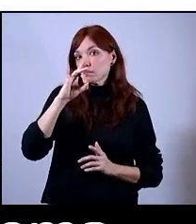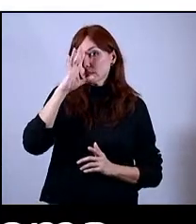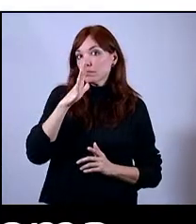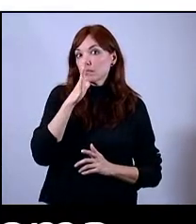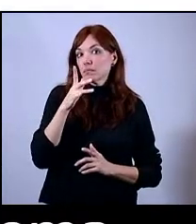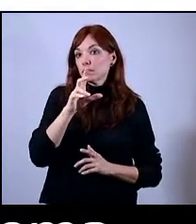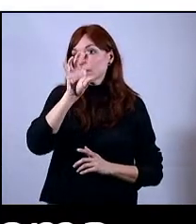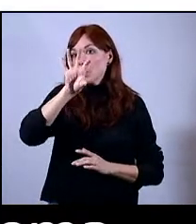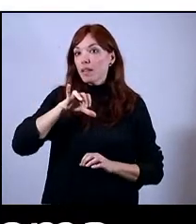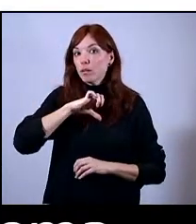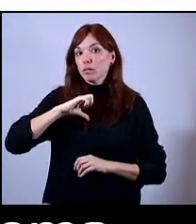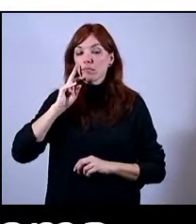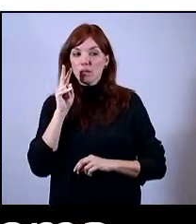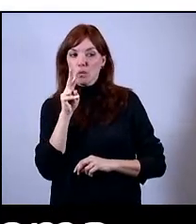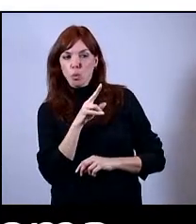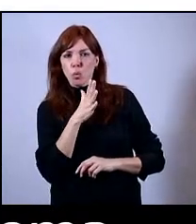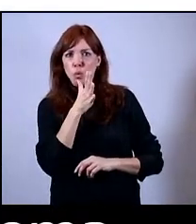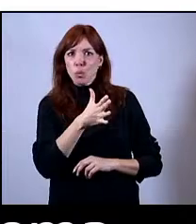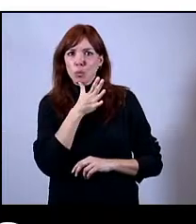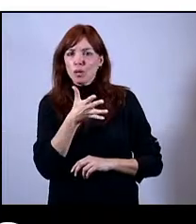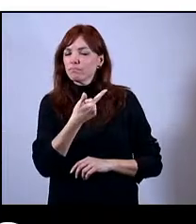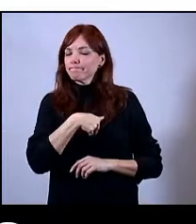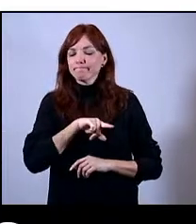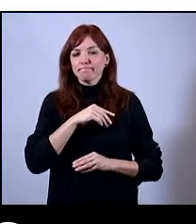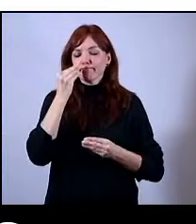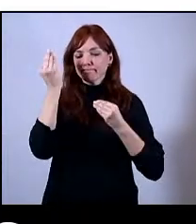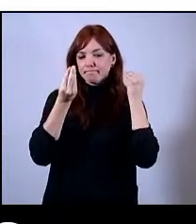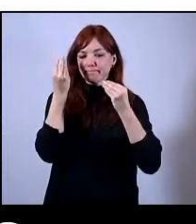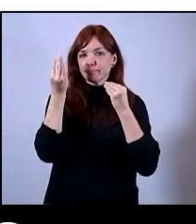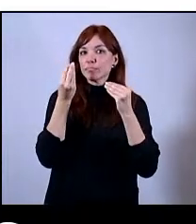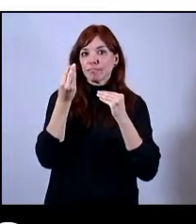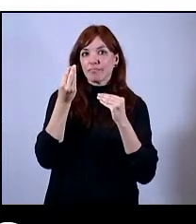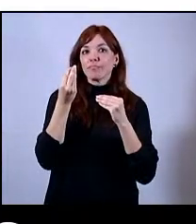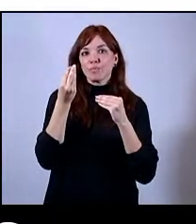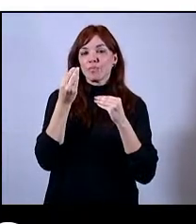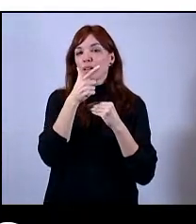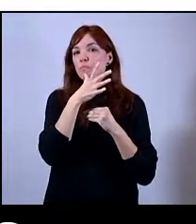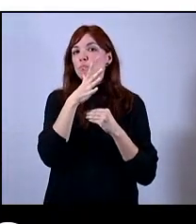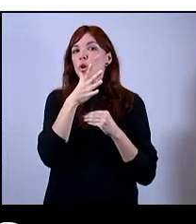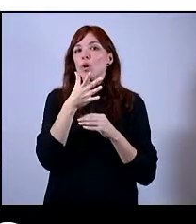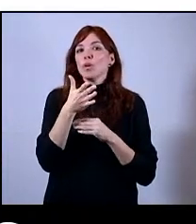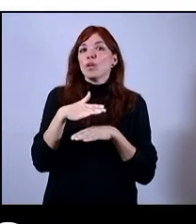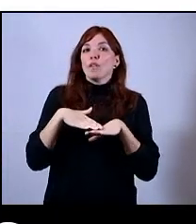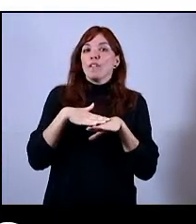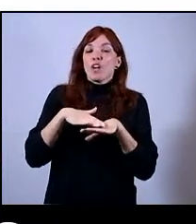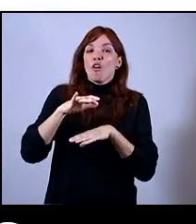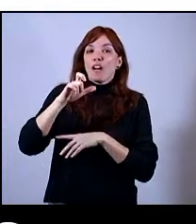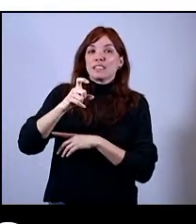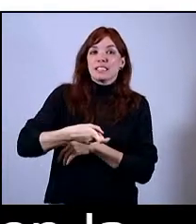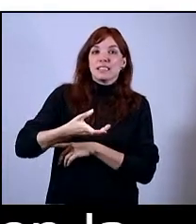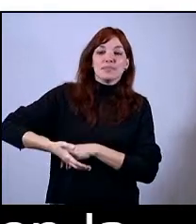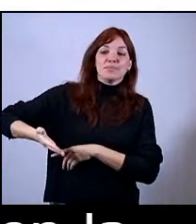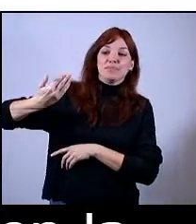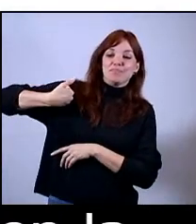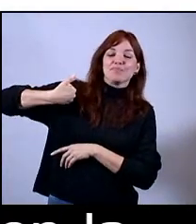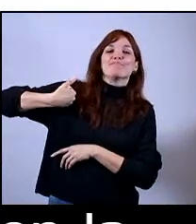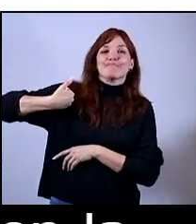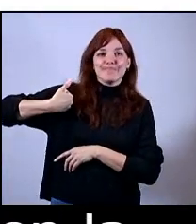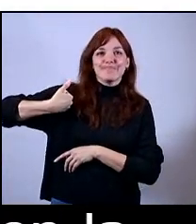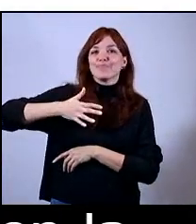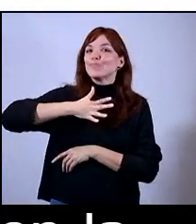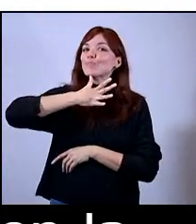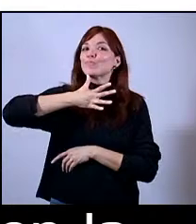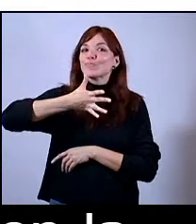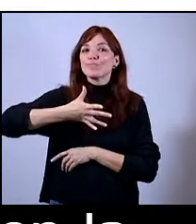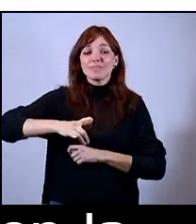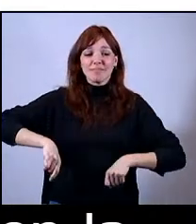resto de comunidades autónomas. Eso nos ha llevado en el anterior Gobierno, la anterior legislatura, a tener unos porcentajes de